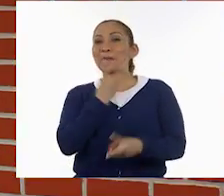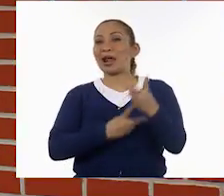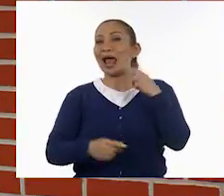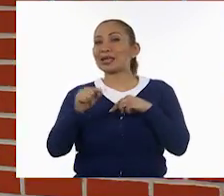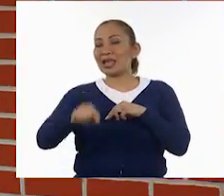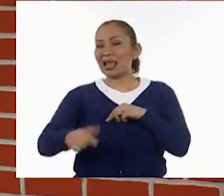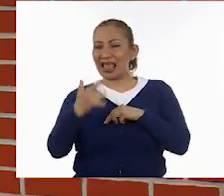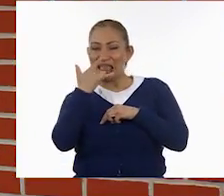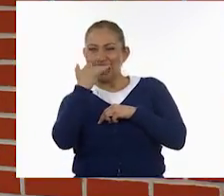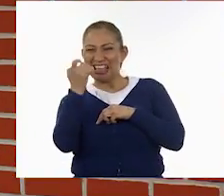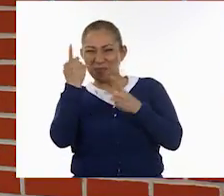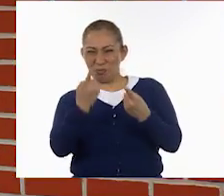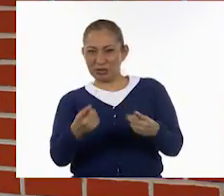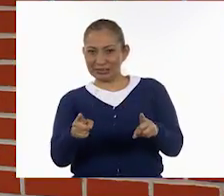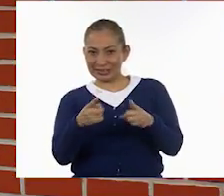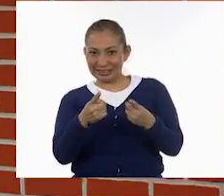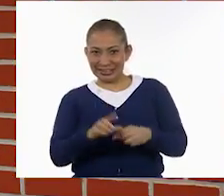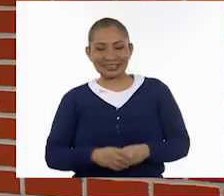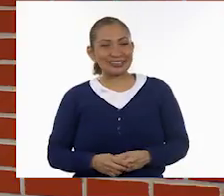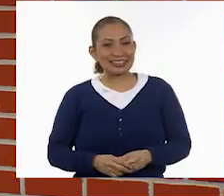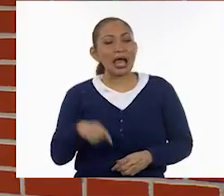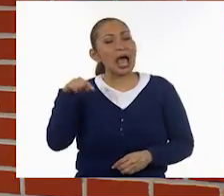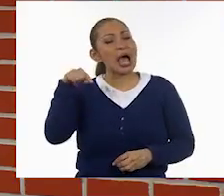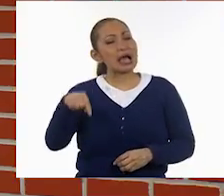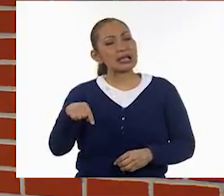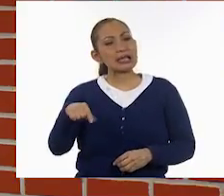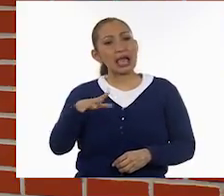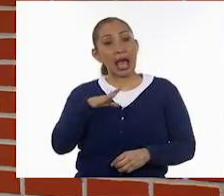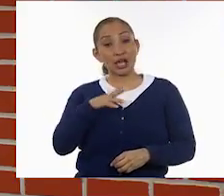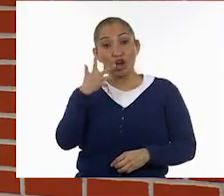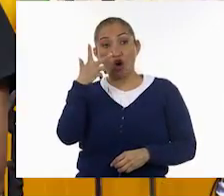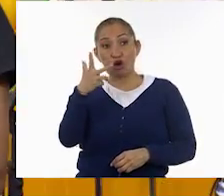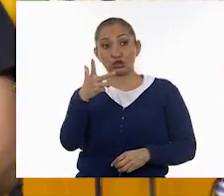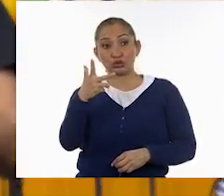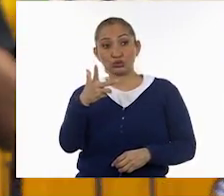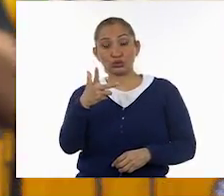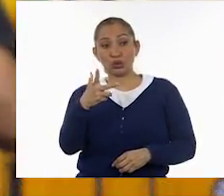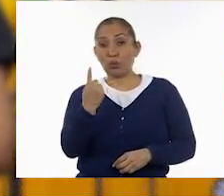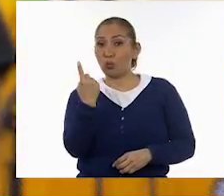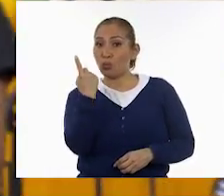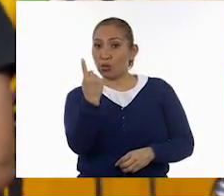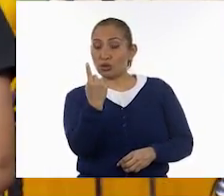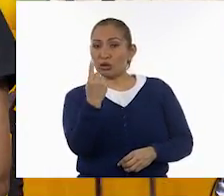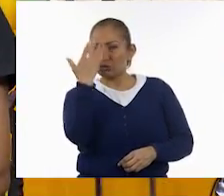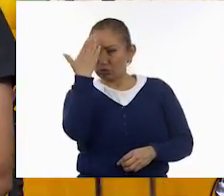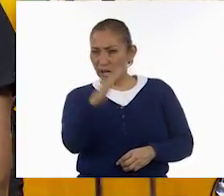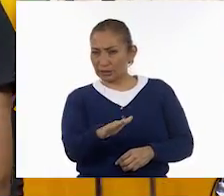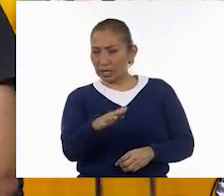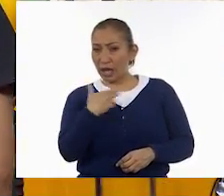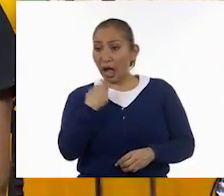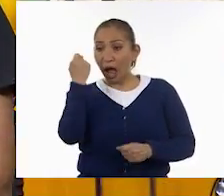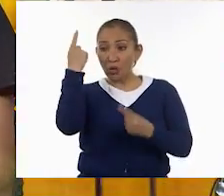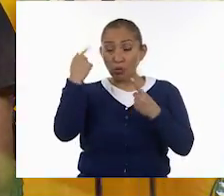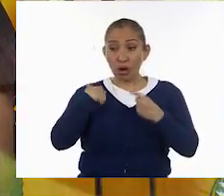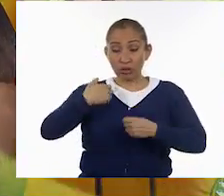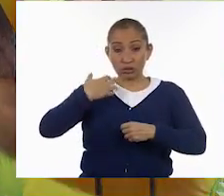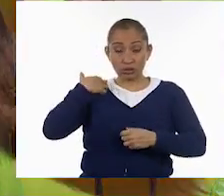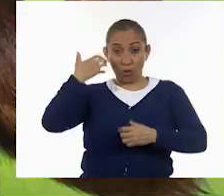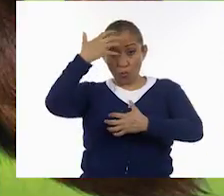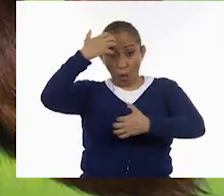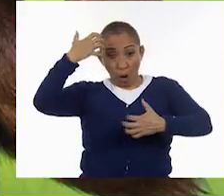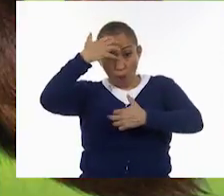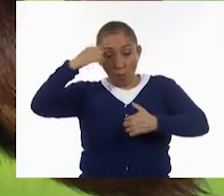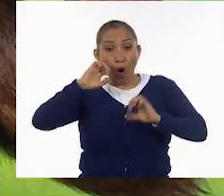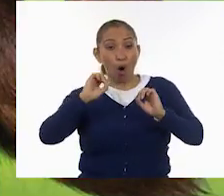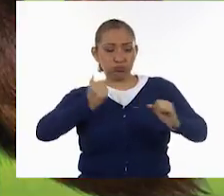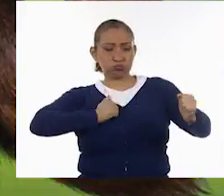Bienvenidos a Curiosidades Musicales. Aquí tenemos 8 más. 1. ¿Sabías que a algunos primates, como los